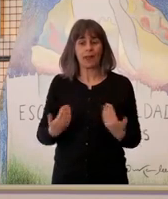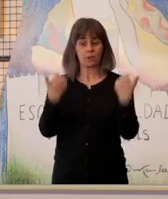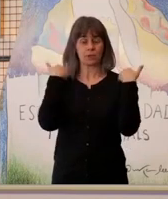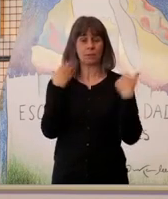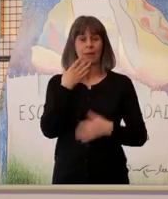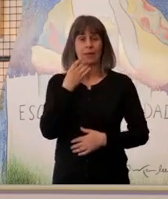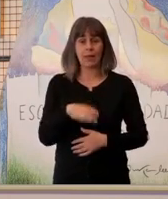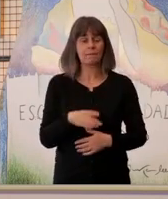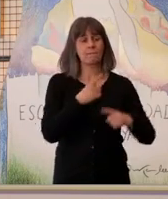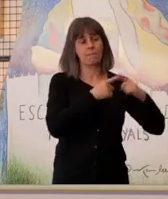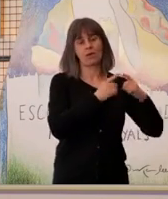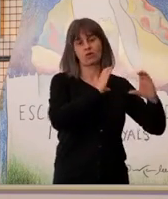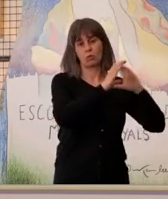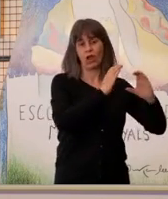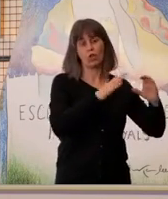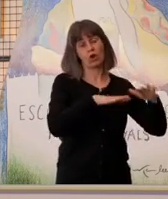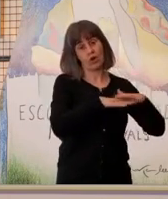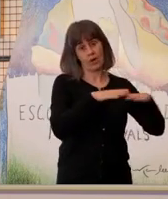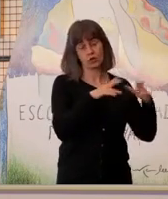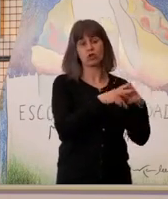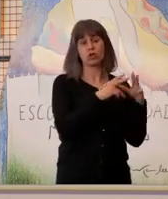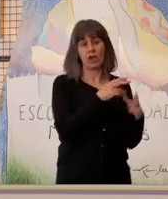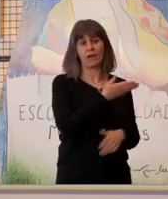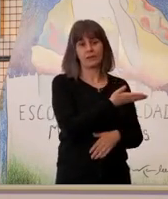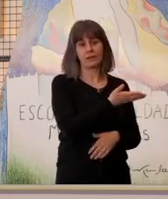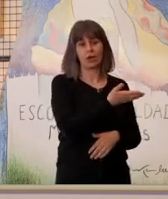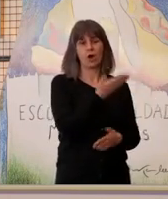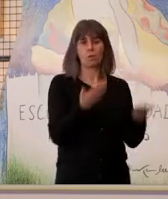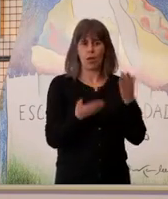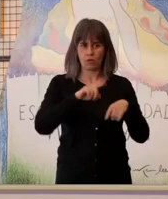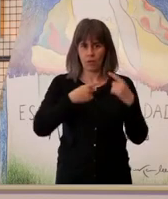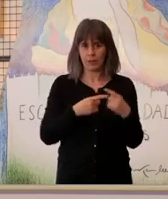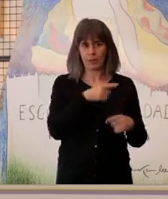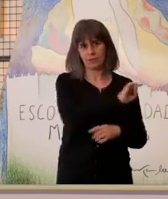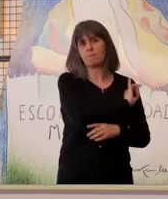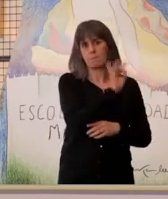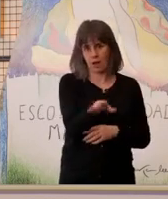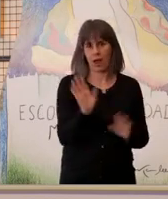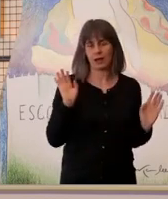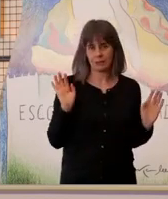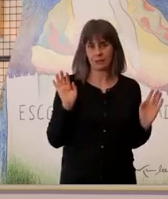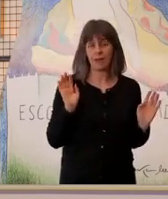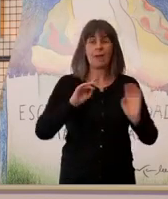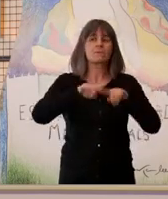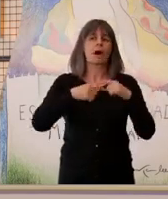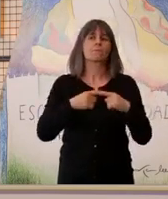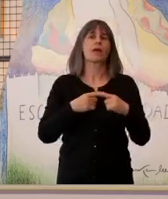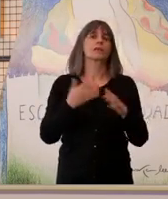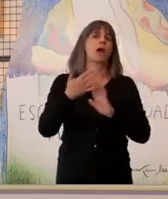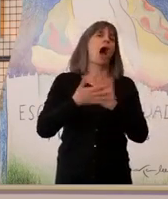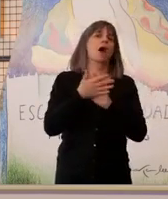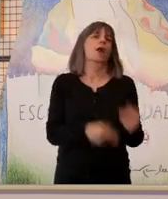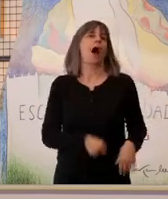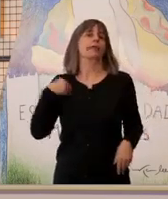y lo están haciendo las redes sociales mucho más que las familias de las familias no se puede hablar en bloque porque claro tenemos